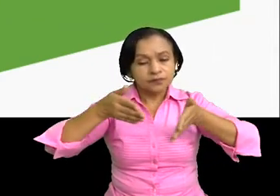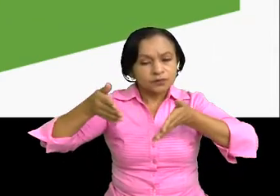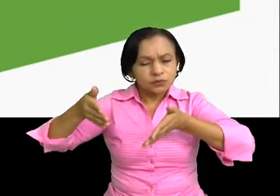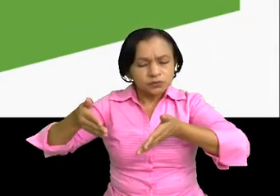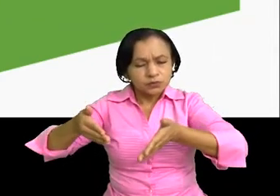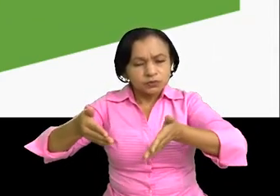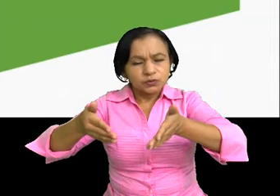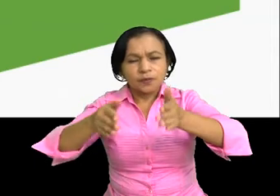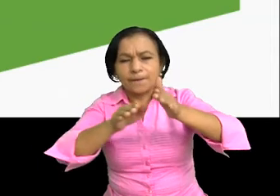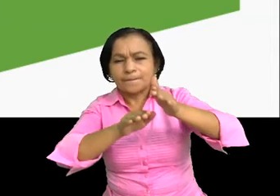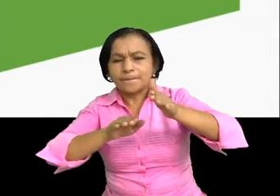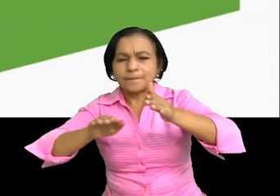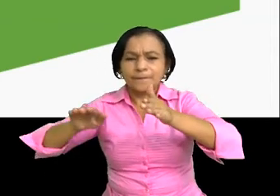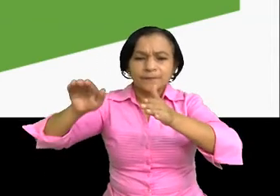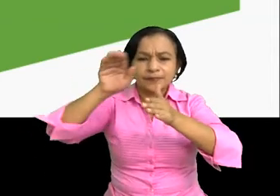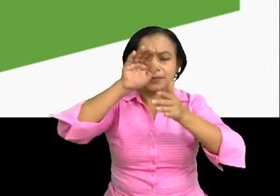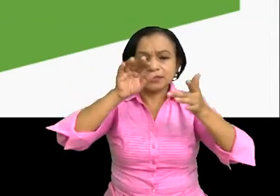mayor.